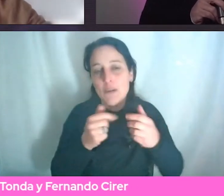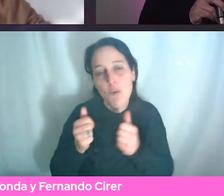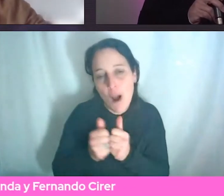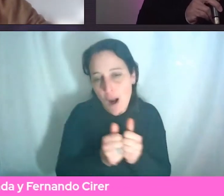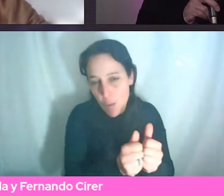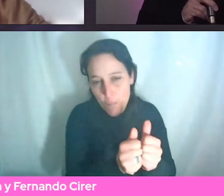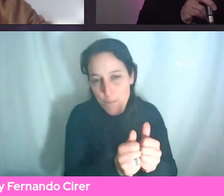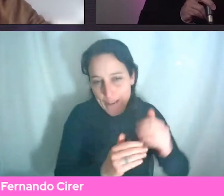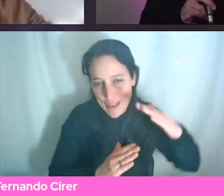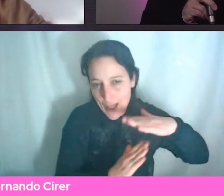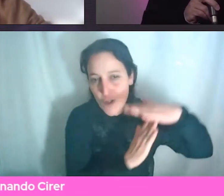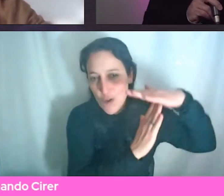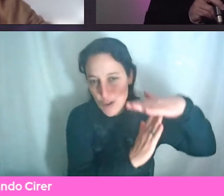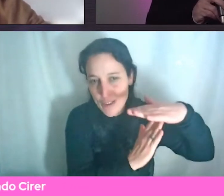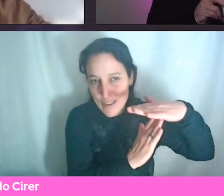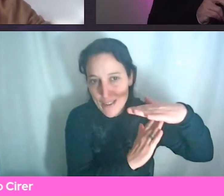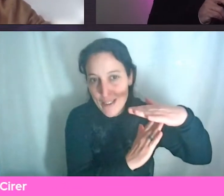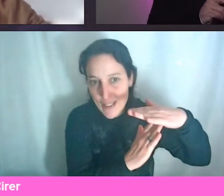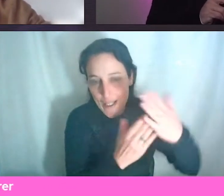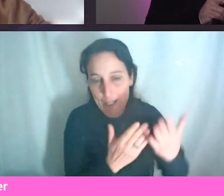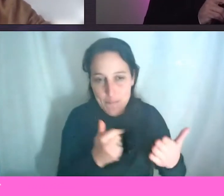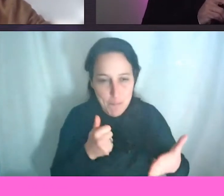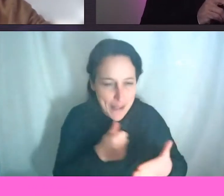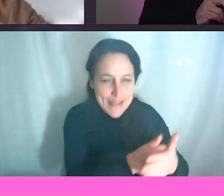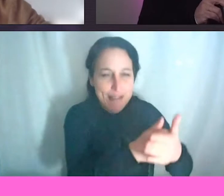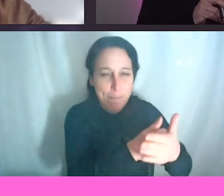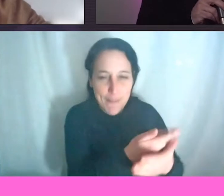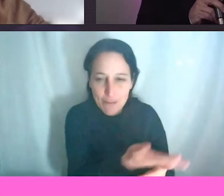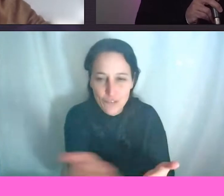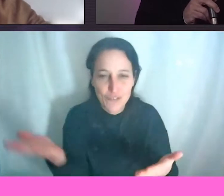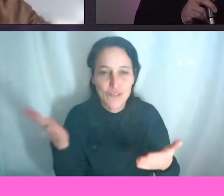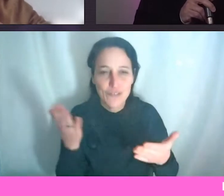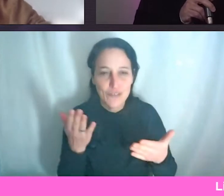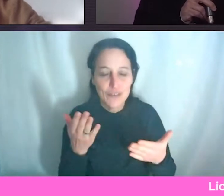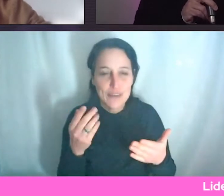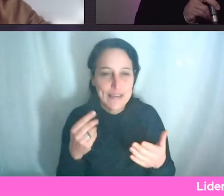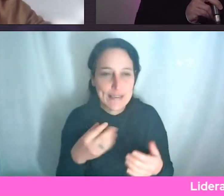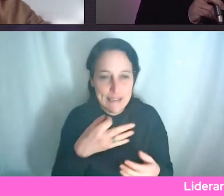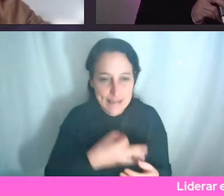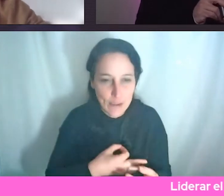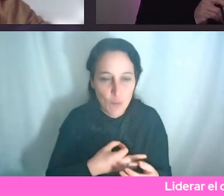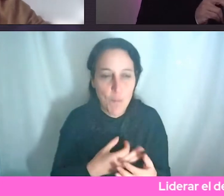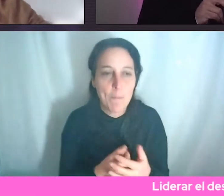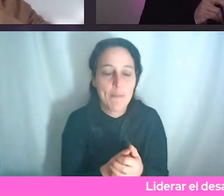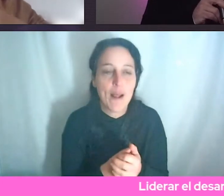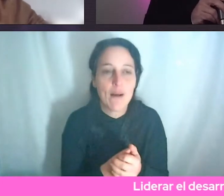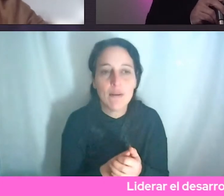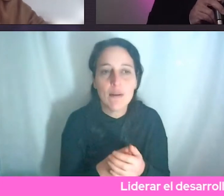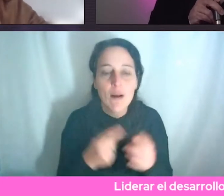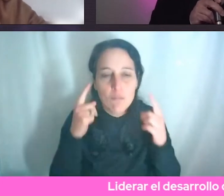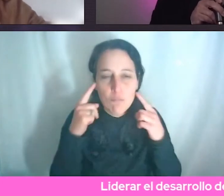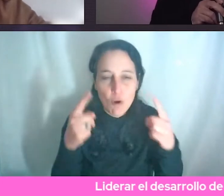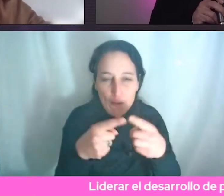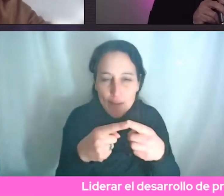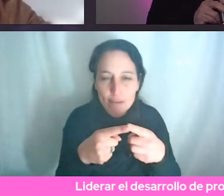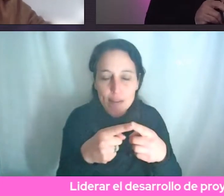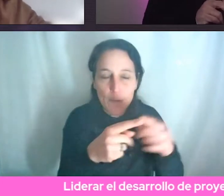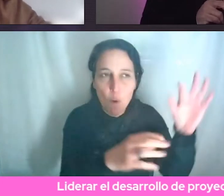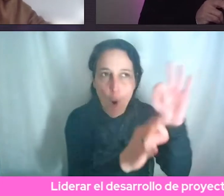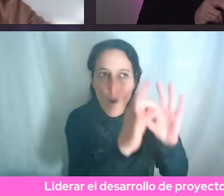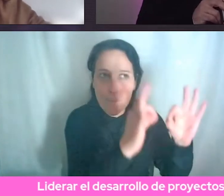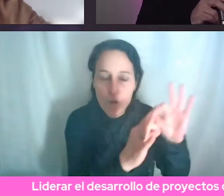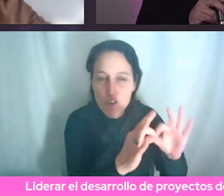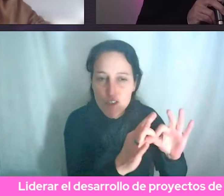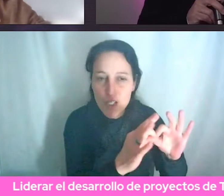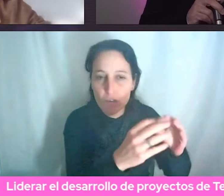impacto positivo que tiene en la sociedad, ¿no? Apunta justamente a proyectos que tengan componente